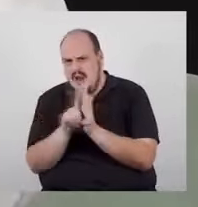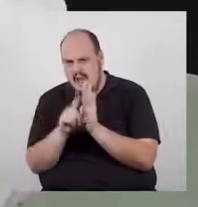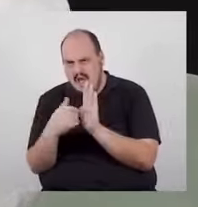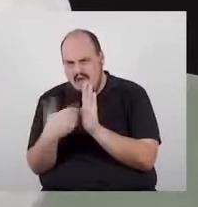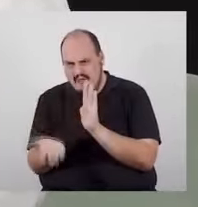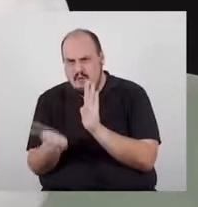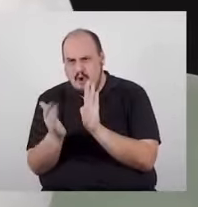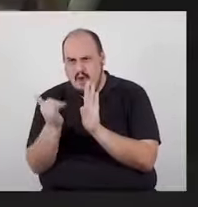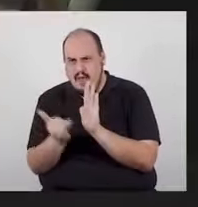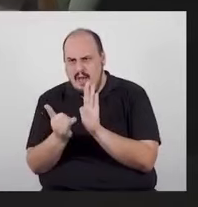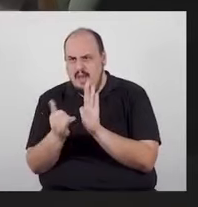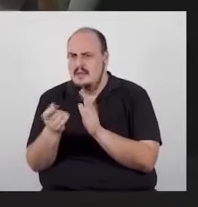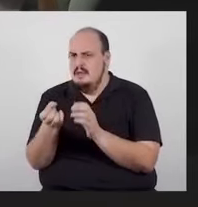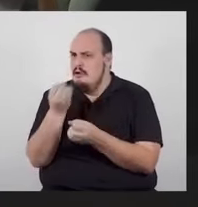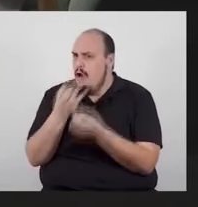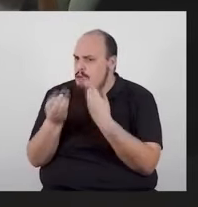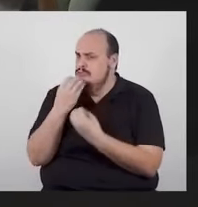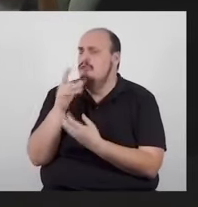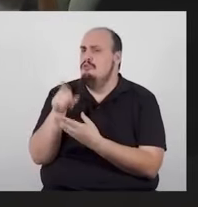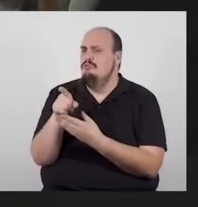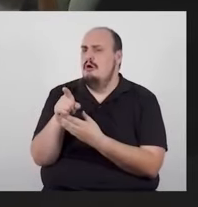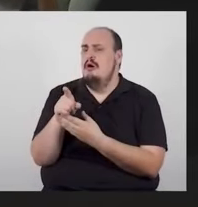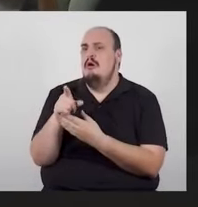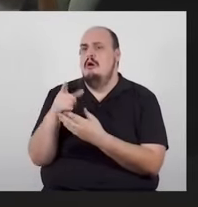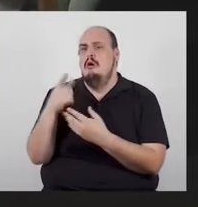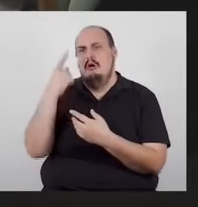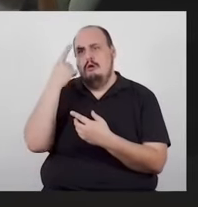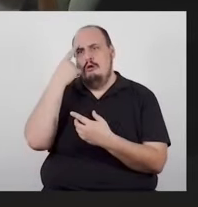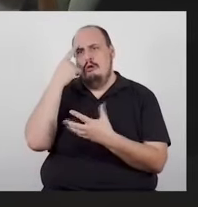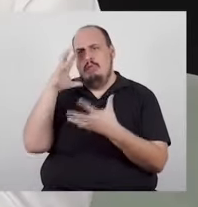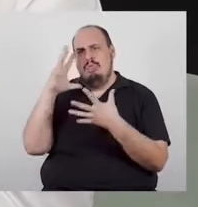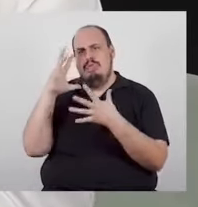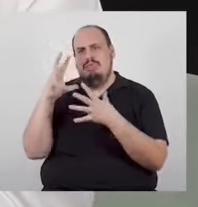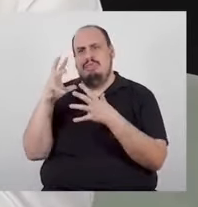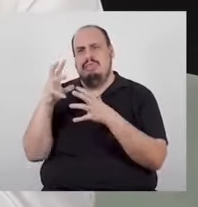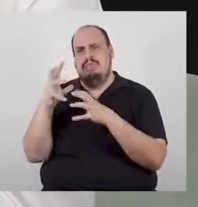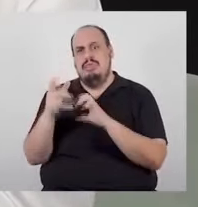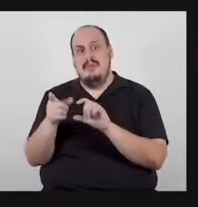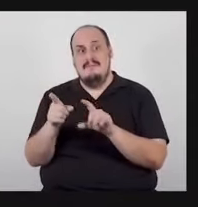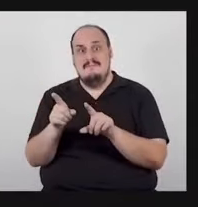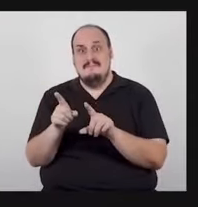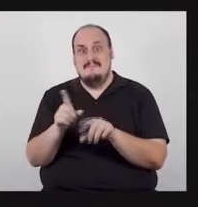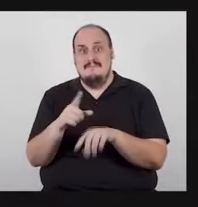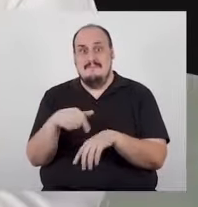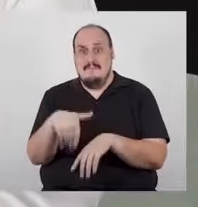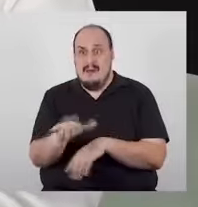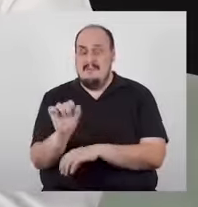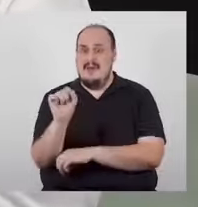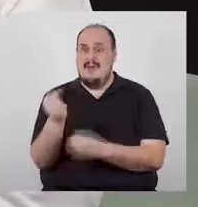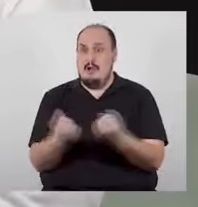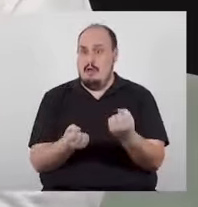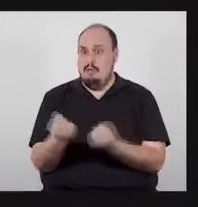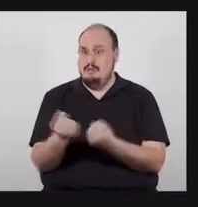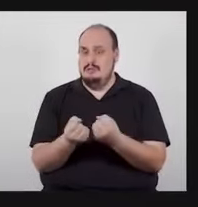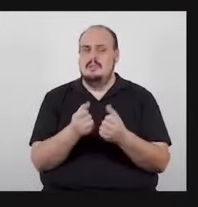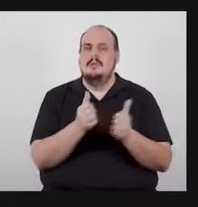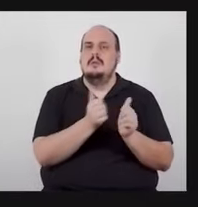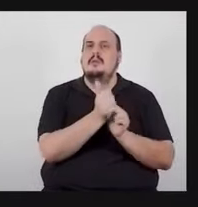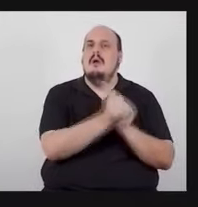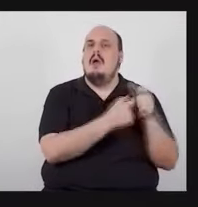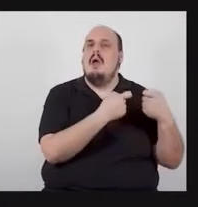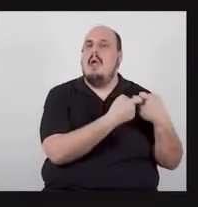drogas legales, pueden afectar las funciones cognitivas para el momento de conducir. Que las empresas también se